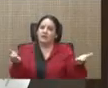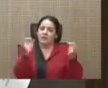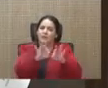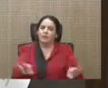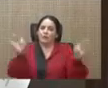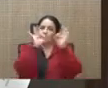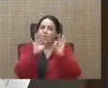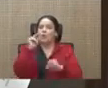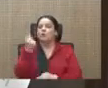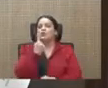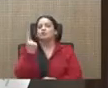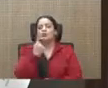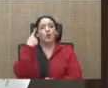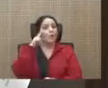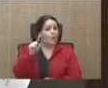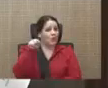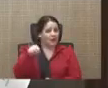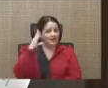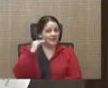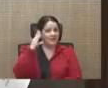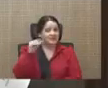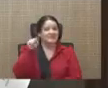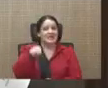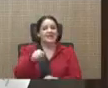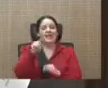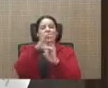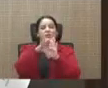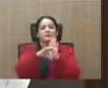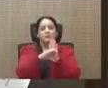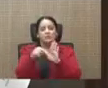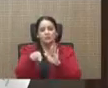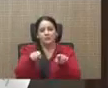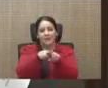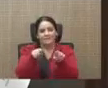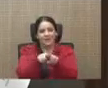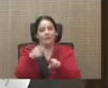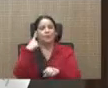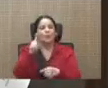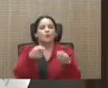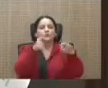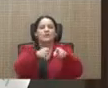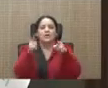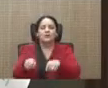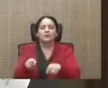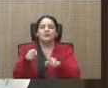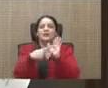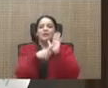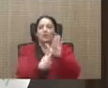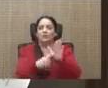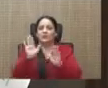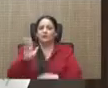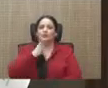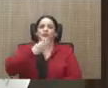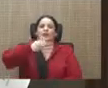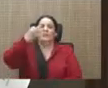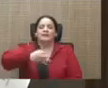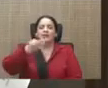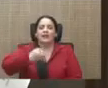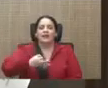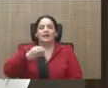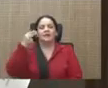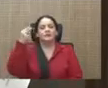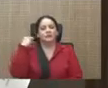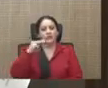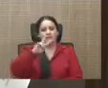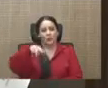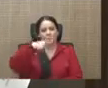por la exégesis del texto de la discusión o de la Constitución, sino por los hechos que dan cuenta de su realidad. Durante la historia de la